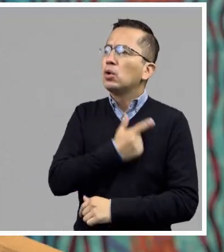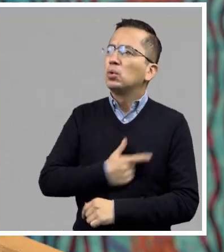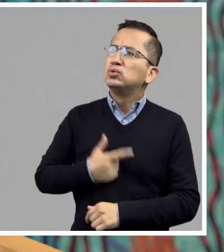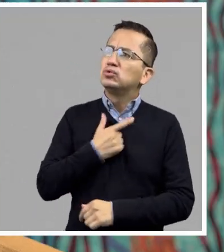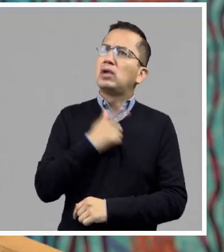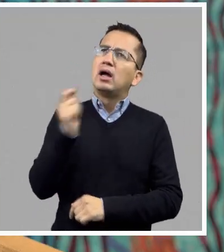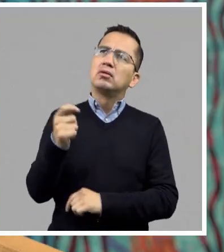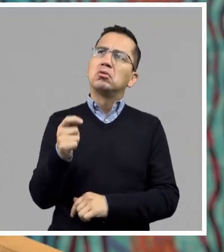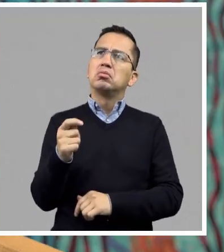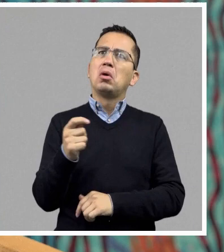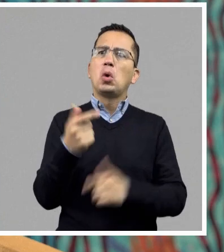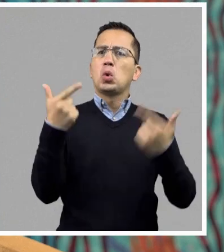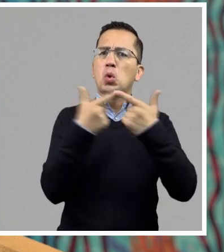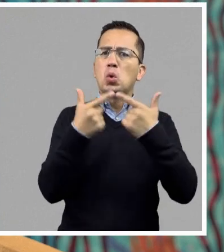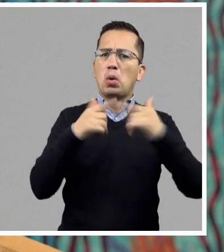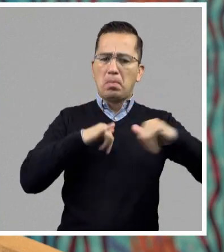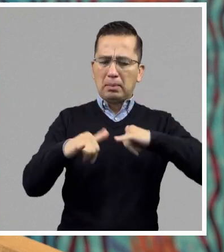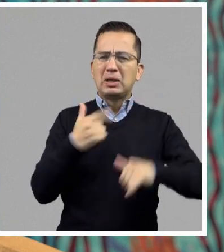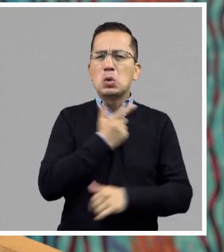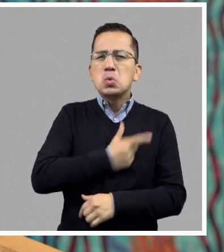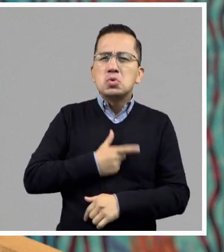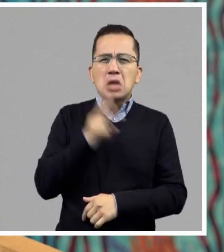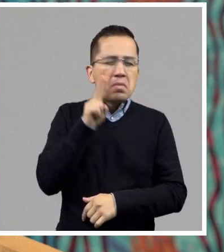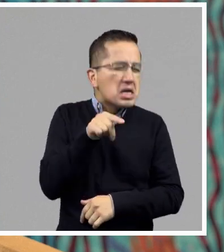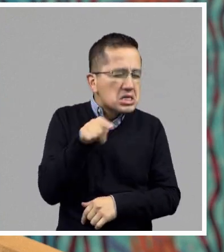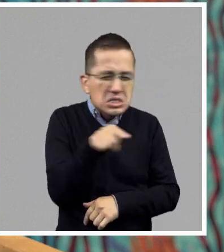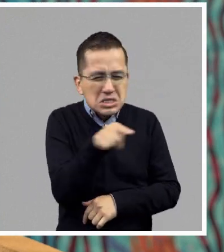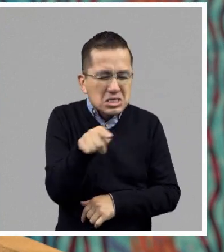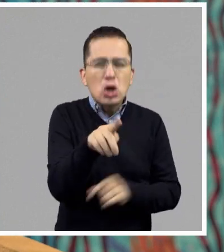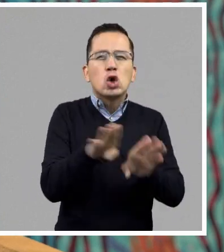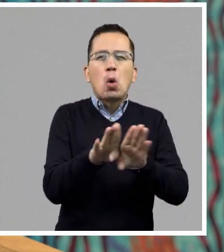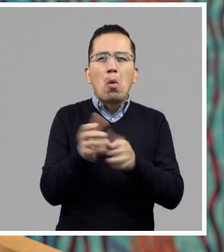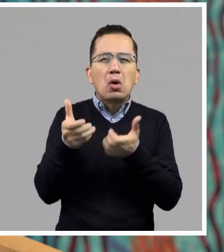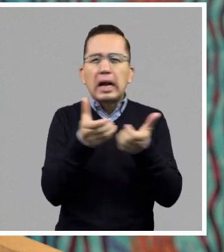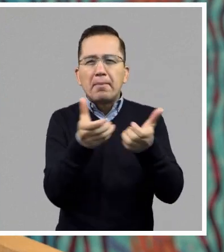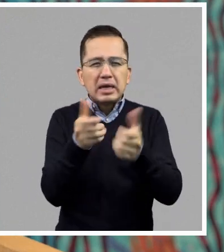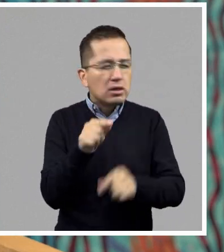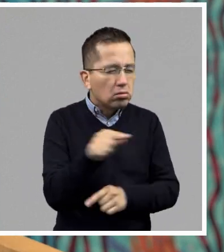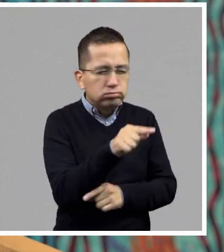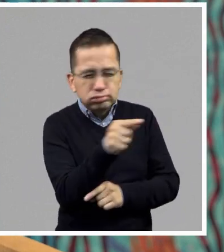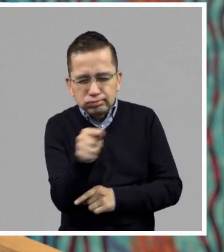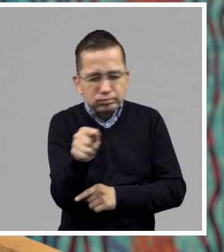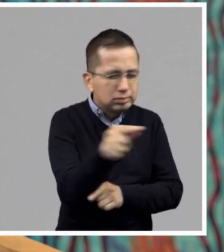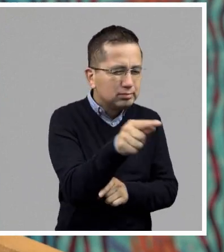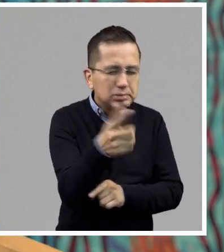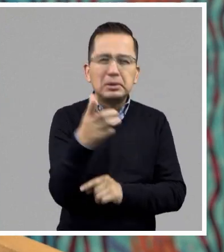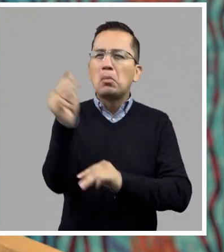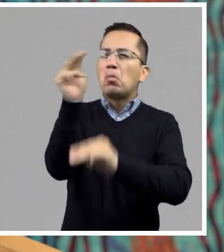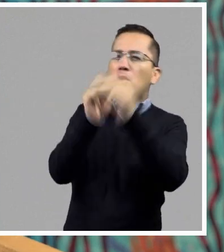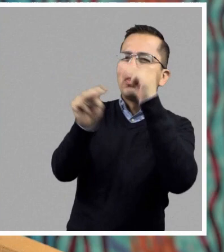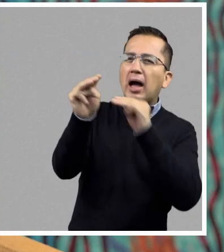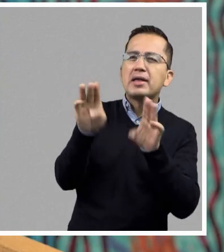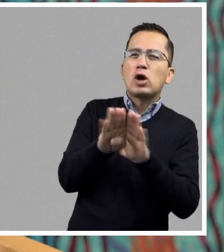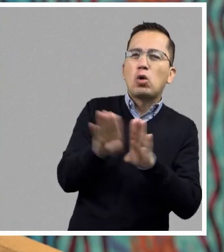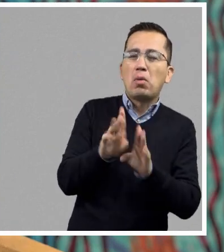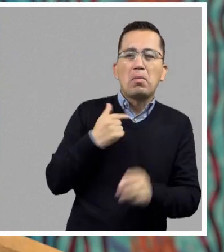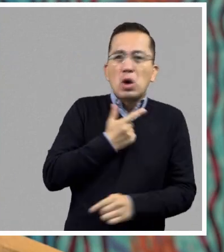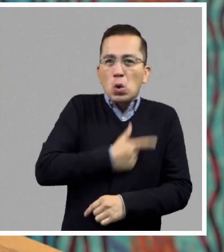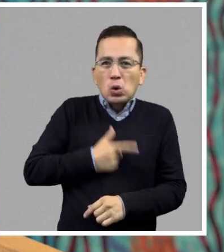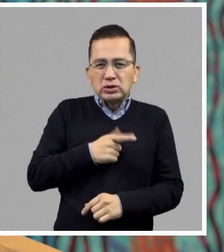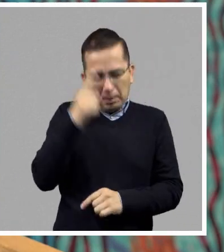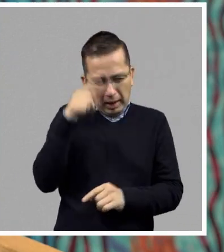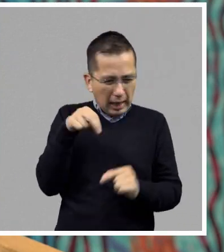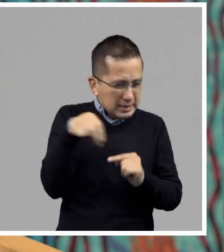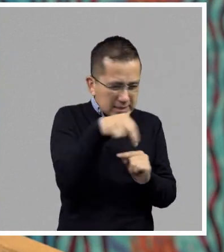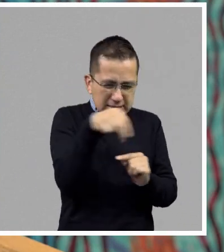me fascina ir buscando como los caminitos ir buscando las montañas o sea verlos realmente desde arriba y poder ir acercando y ver cómo cambia la la orografía